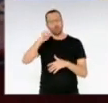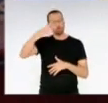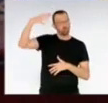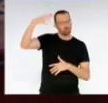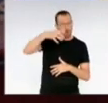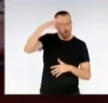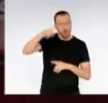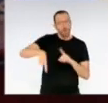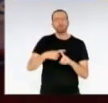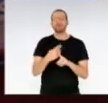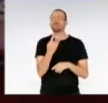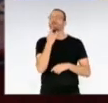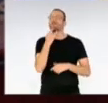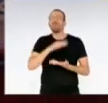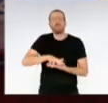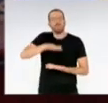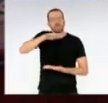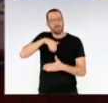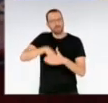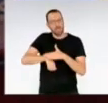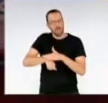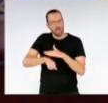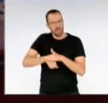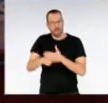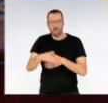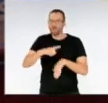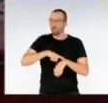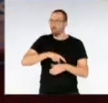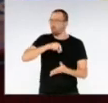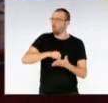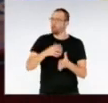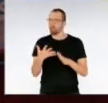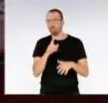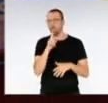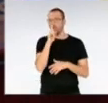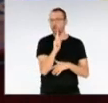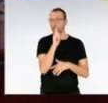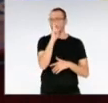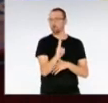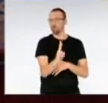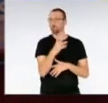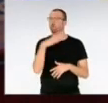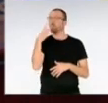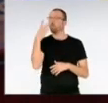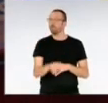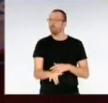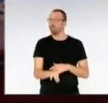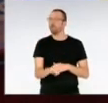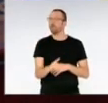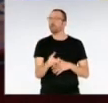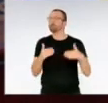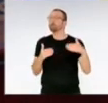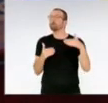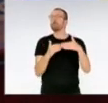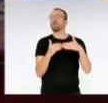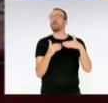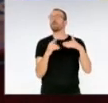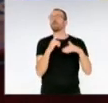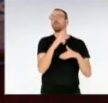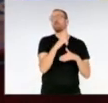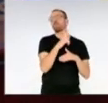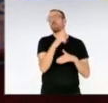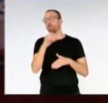acumuladores de manera más o menos inmediata, en el tiempo de 1 o 2 años, podamos superar, llegar al 100%,